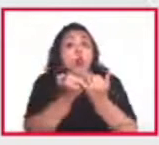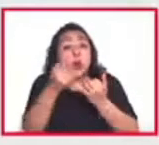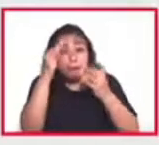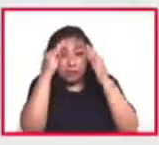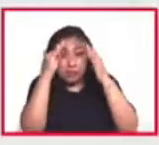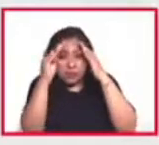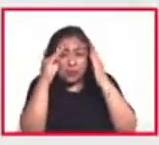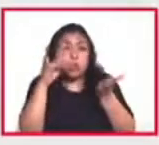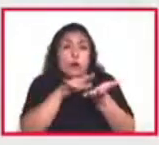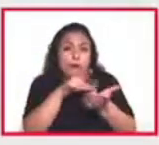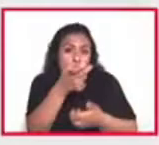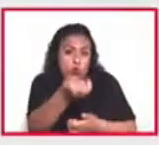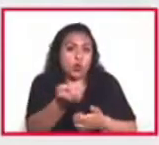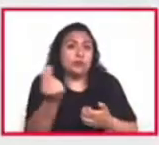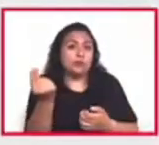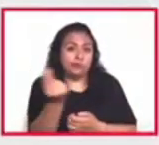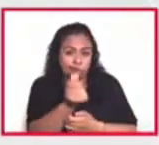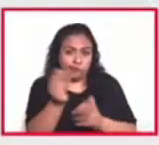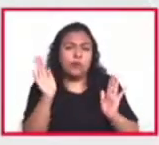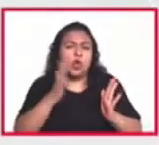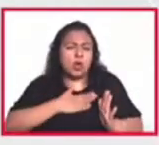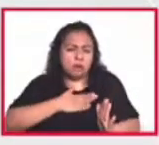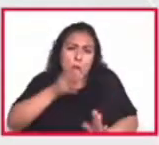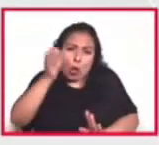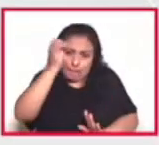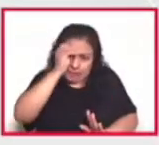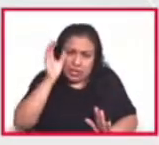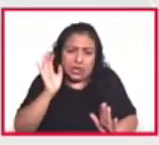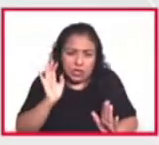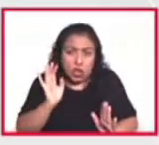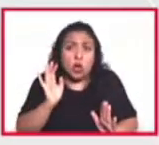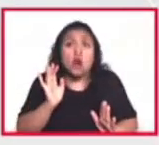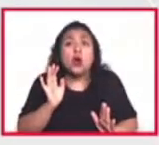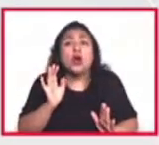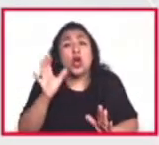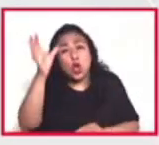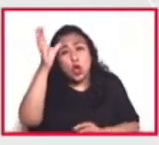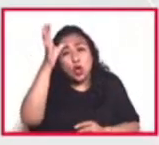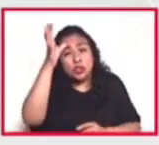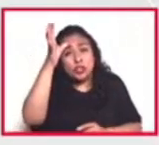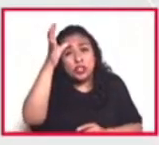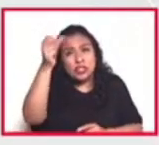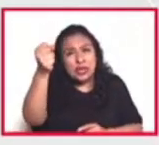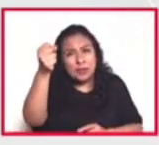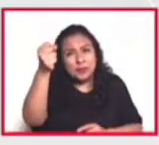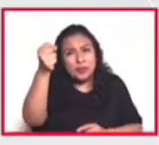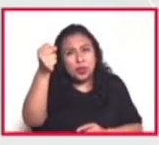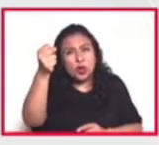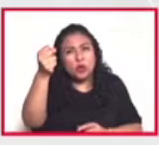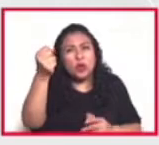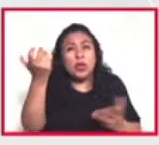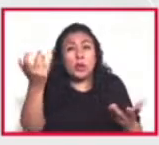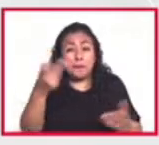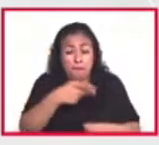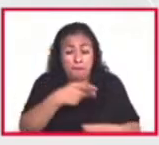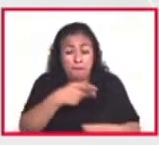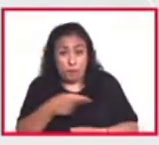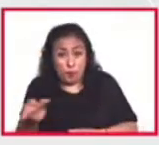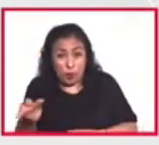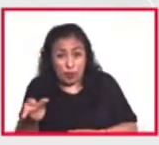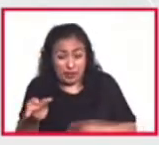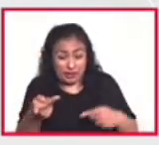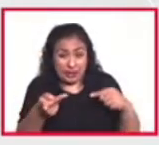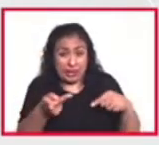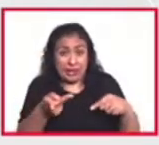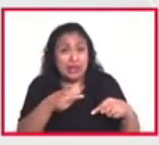a esto. Entonces yo creo que también el concepto de pobreza se tiene que